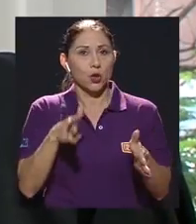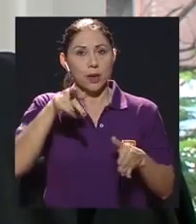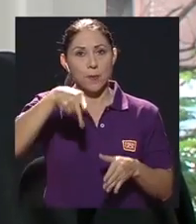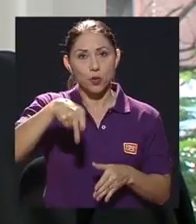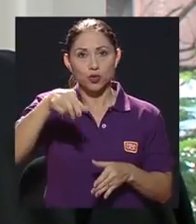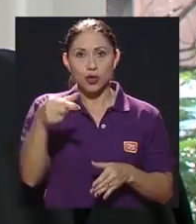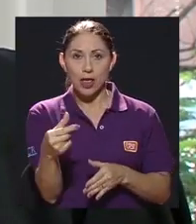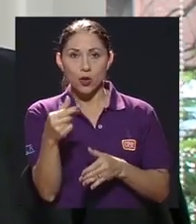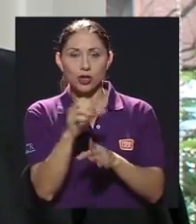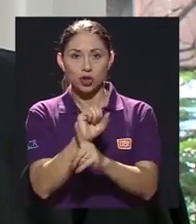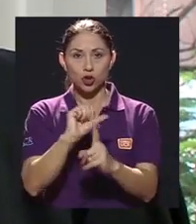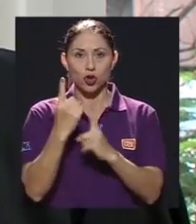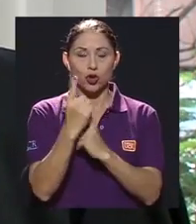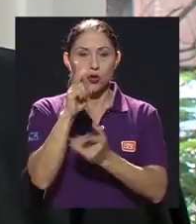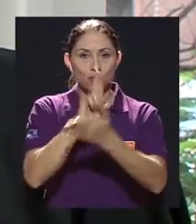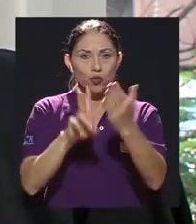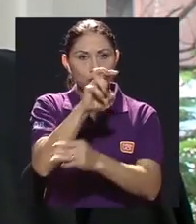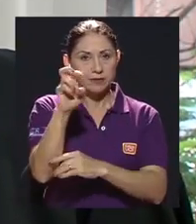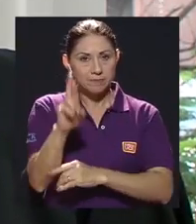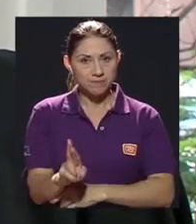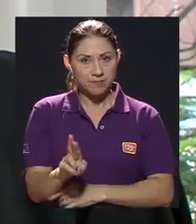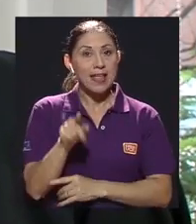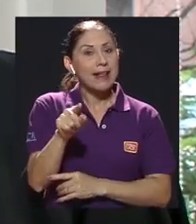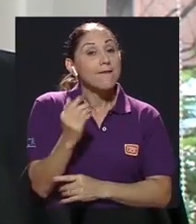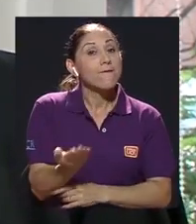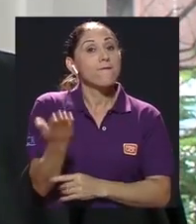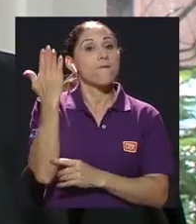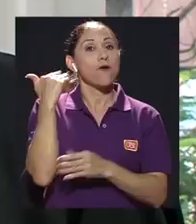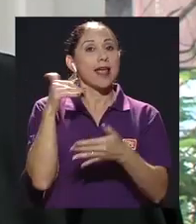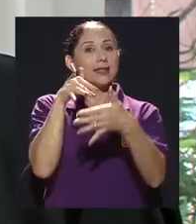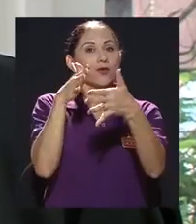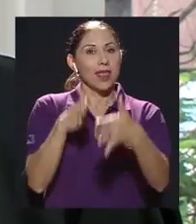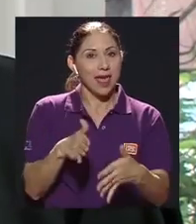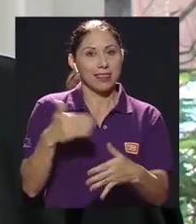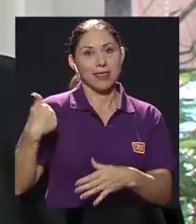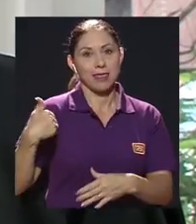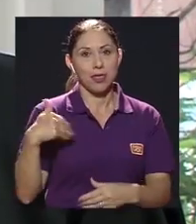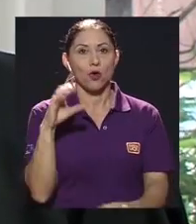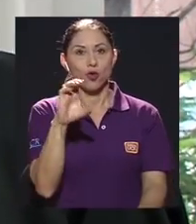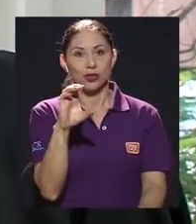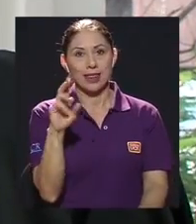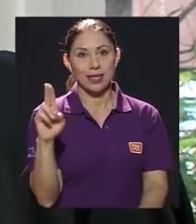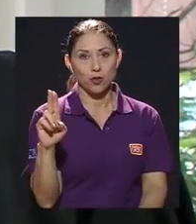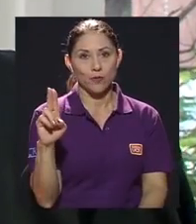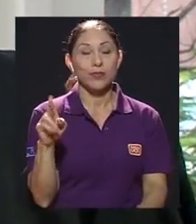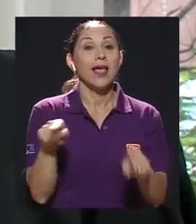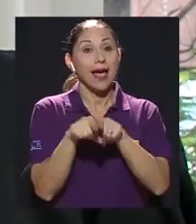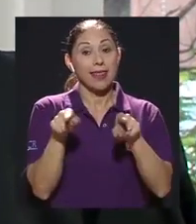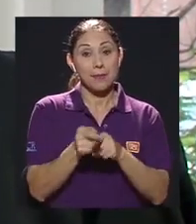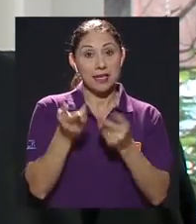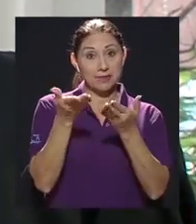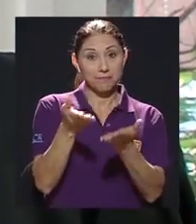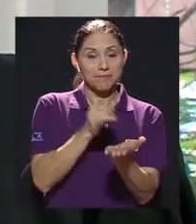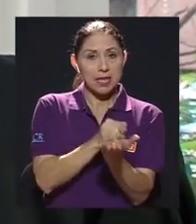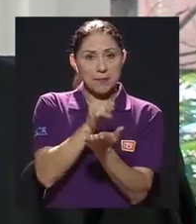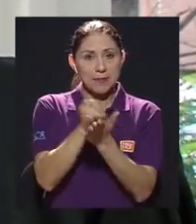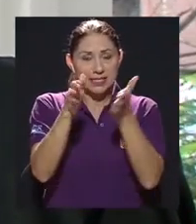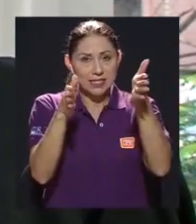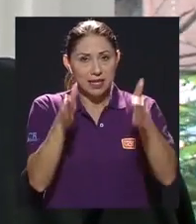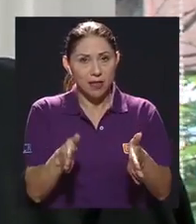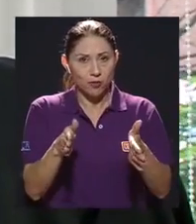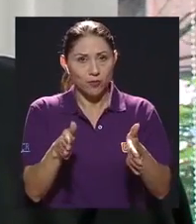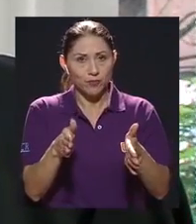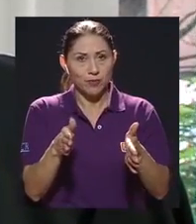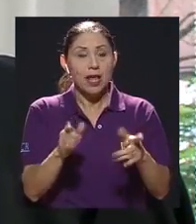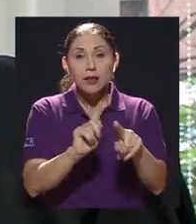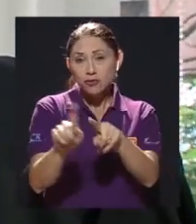Sociología de la Universidad de Costa Rica, quien fue estudiante de don Constantino. Randall, además, es investigador y entre